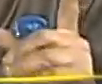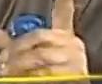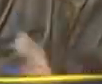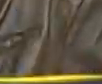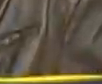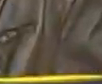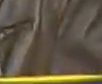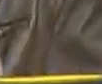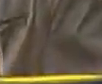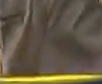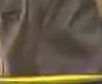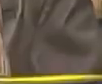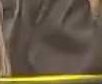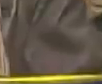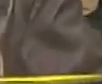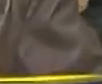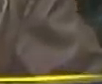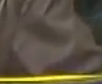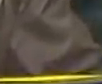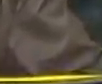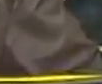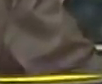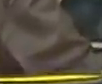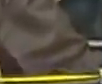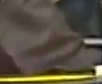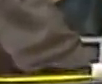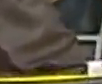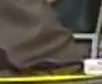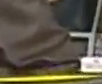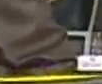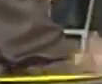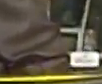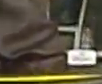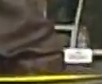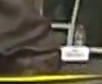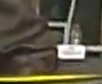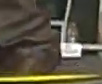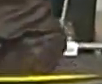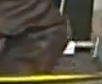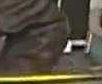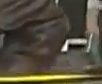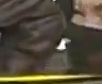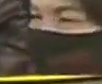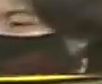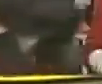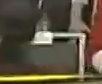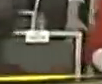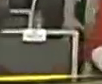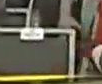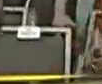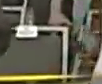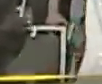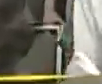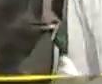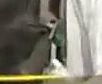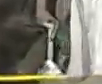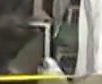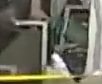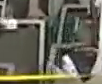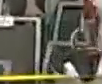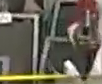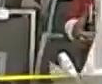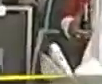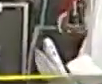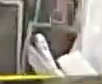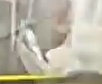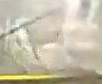comenzará entonces mañana 5 de enero el periodo legislativo para el año 2022 así queda conformada esta